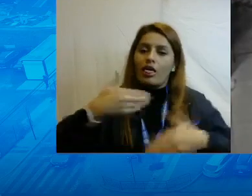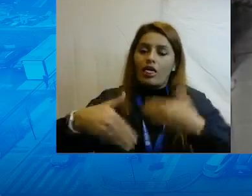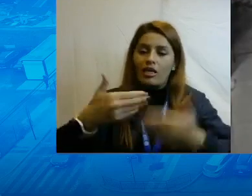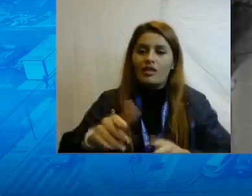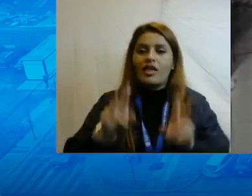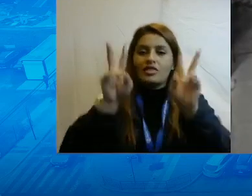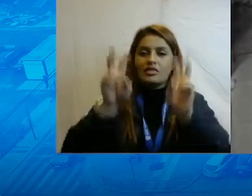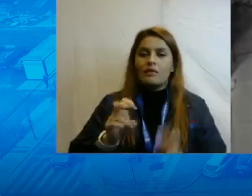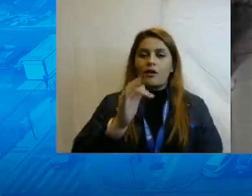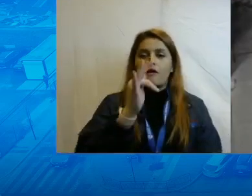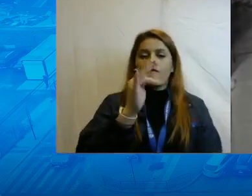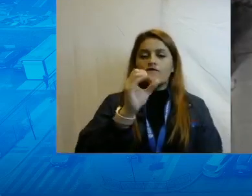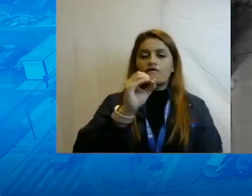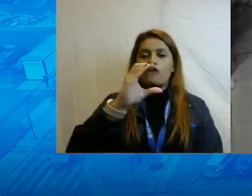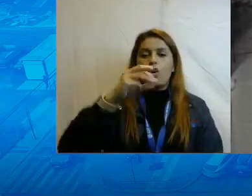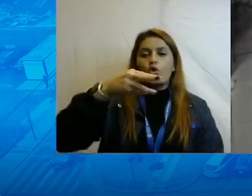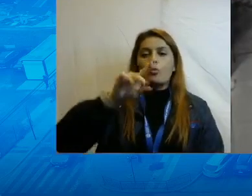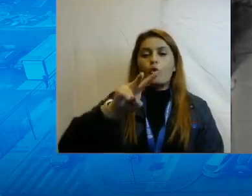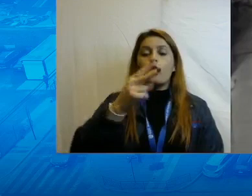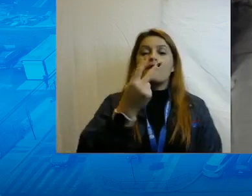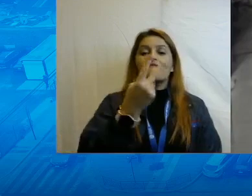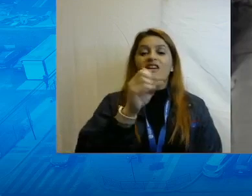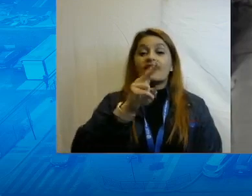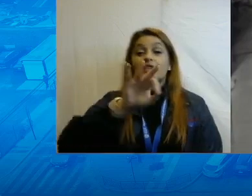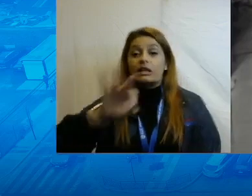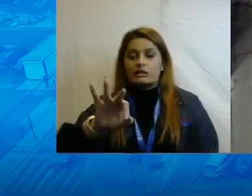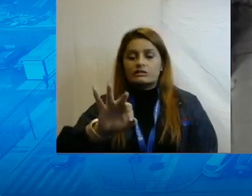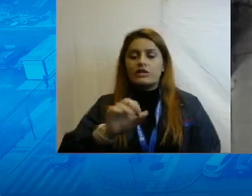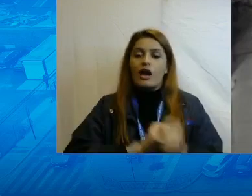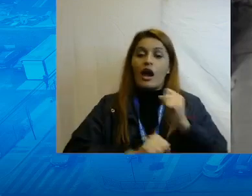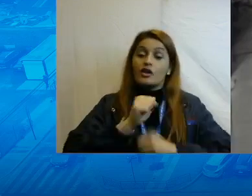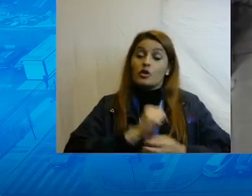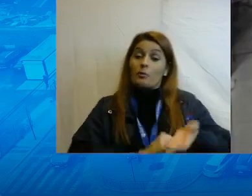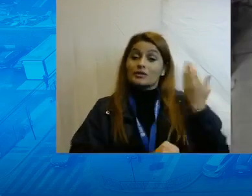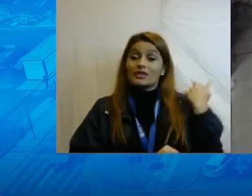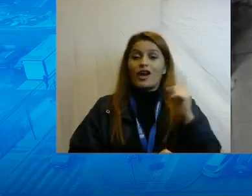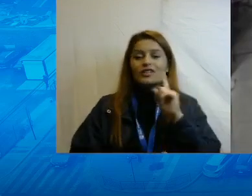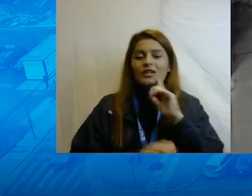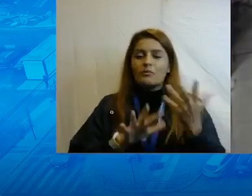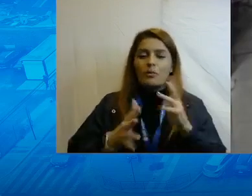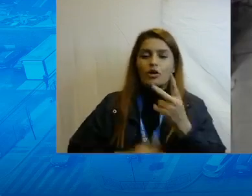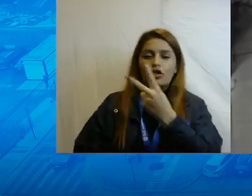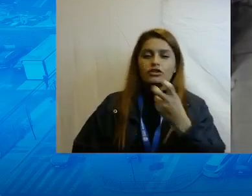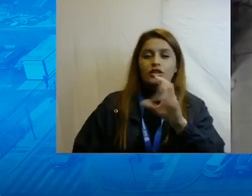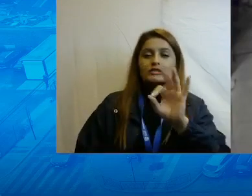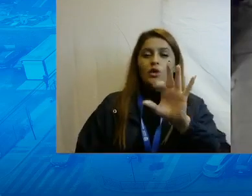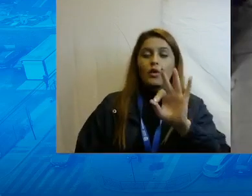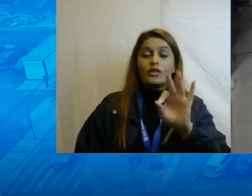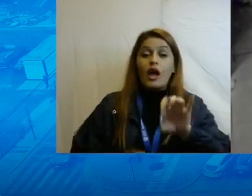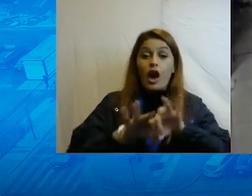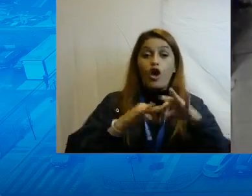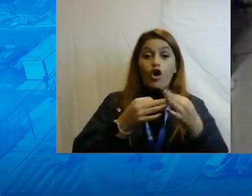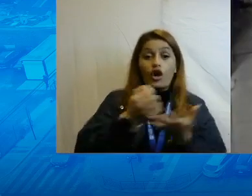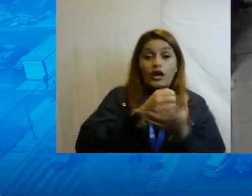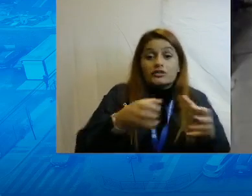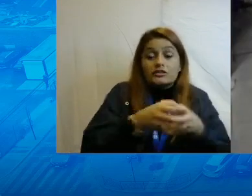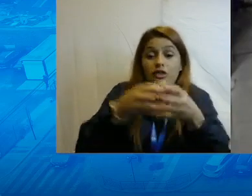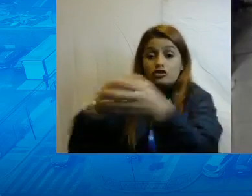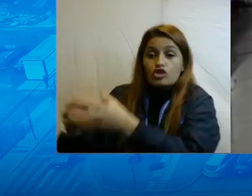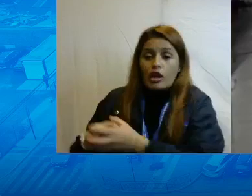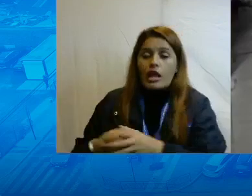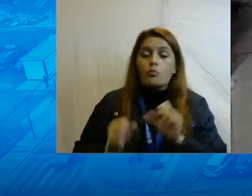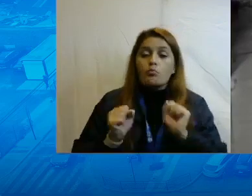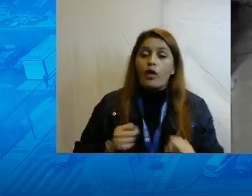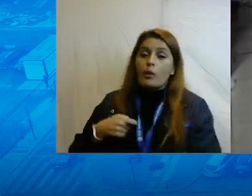que es el FOCMU 2023, en la cual el año pasado tuvimos aproximadamente 250 organizaciones que pudieron